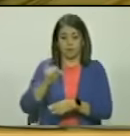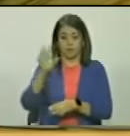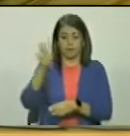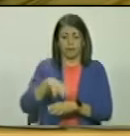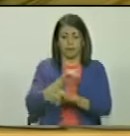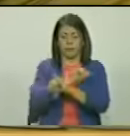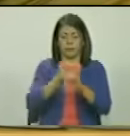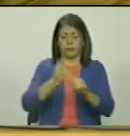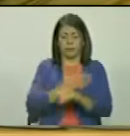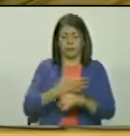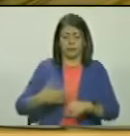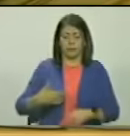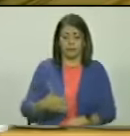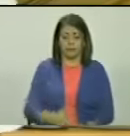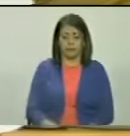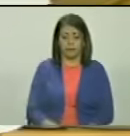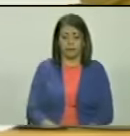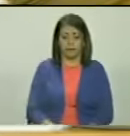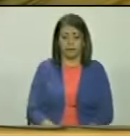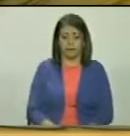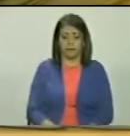Esequiba. Es todo, ciudadano presidente.